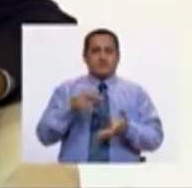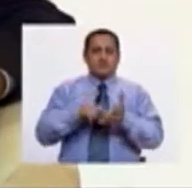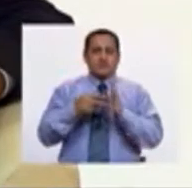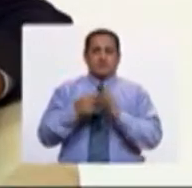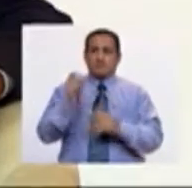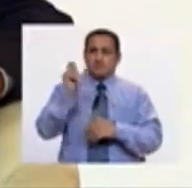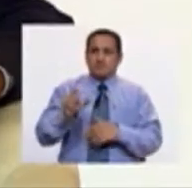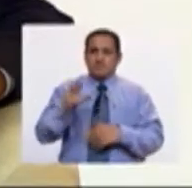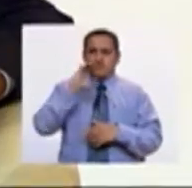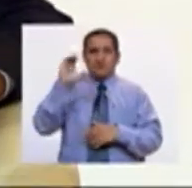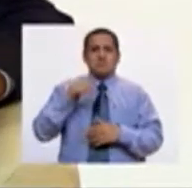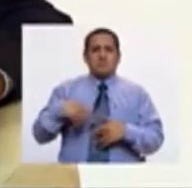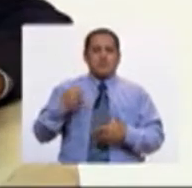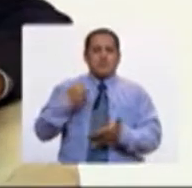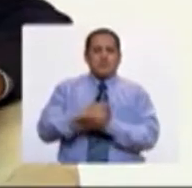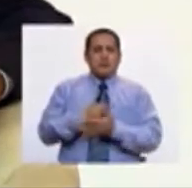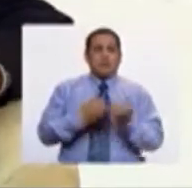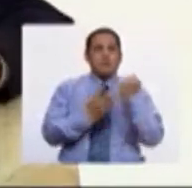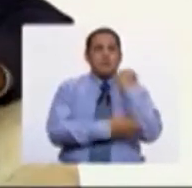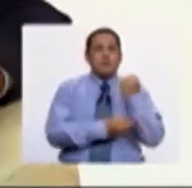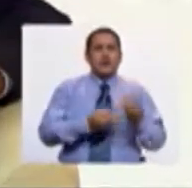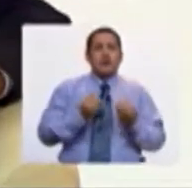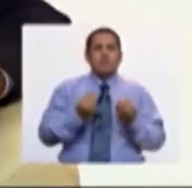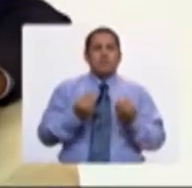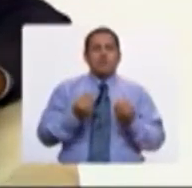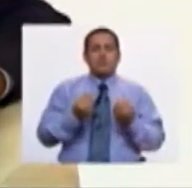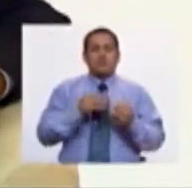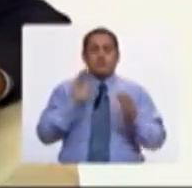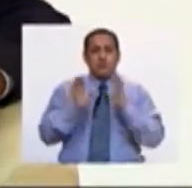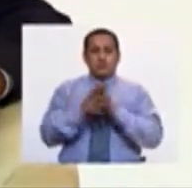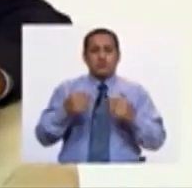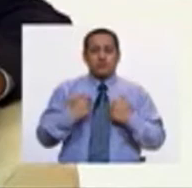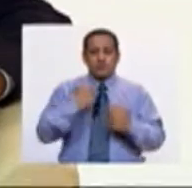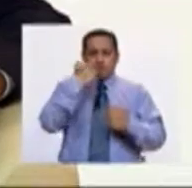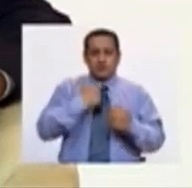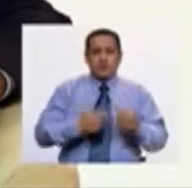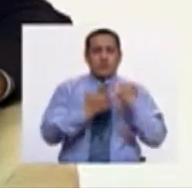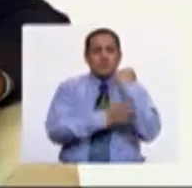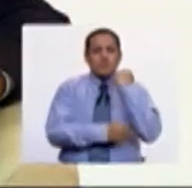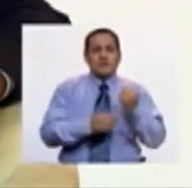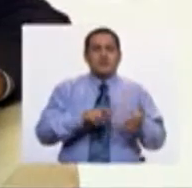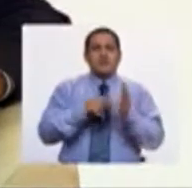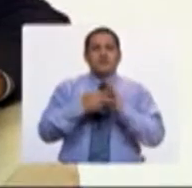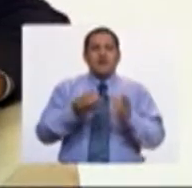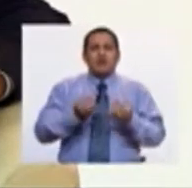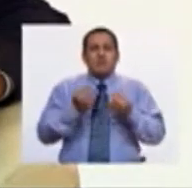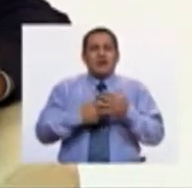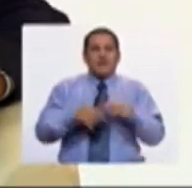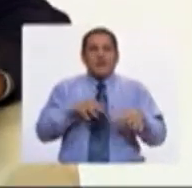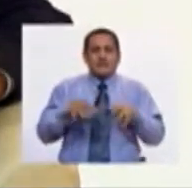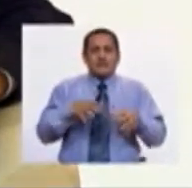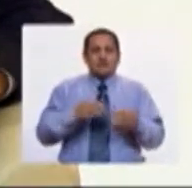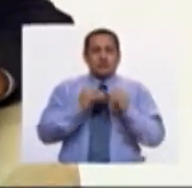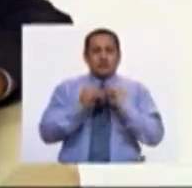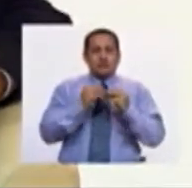discriminatorio porque, contrario senso, como decimos los abogados, al sentido contrario, si no tengo dinero estoy condenado a hacer algo que en principio no quería, que